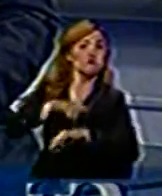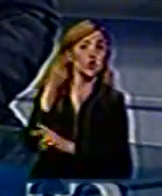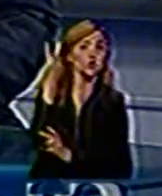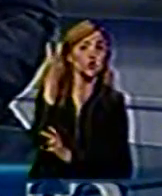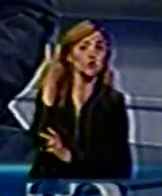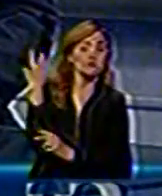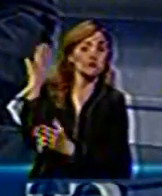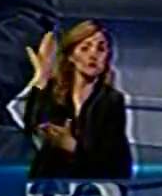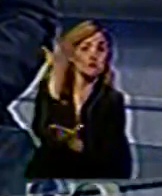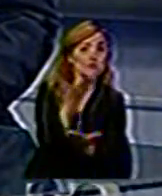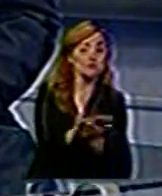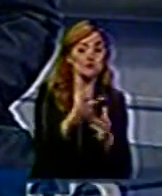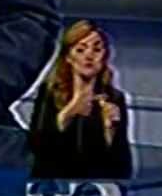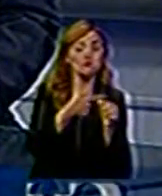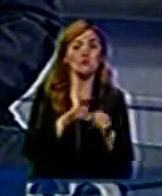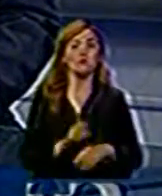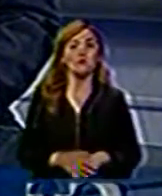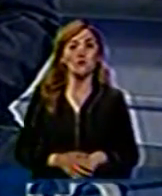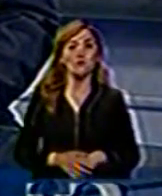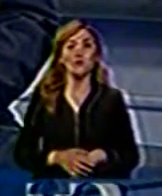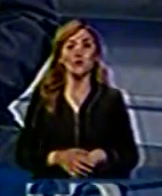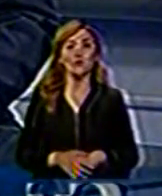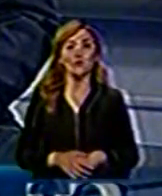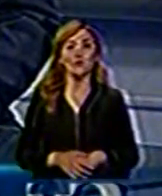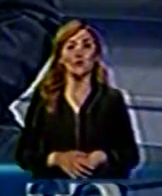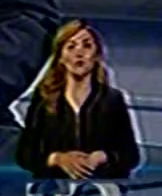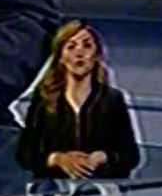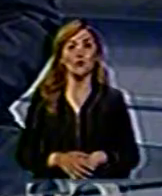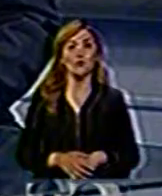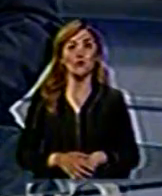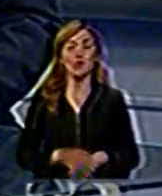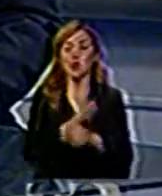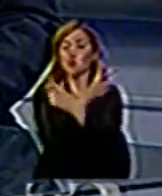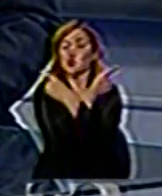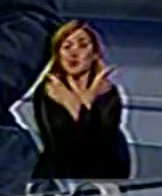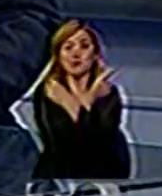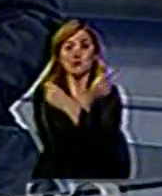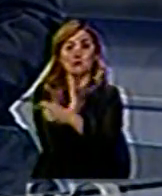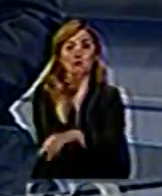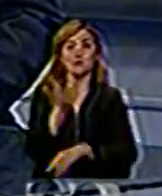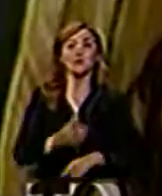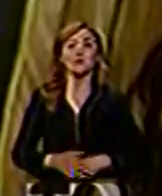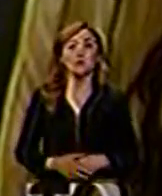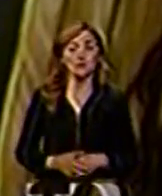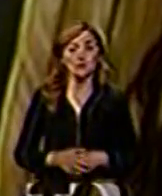posteriormente llegó a Quito. Su único pronunciamiento lo efectuó a través de su cuenta Twitter.